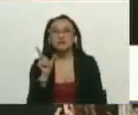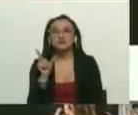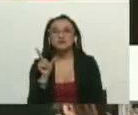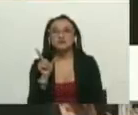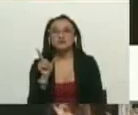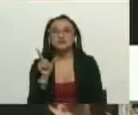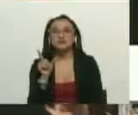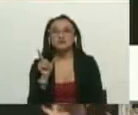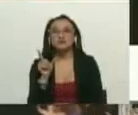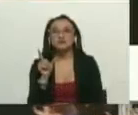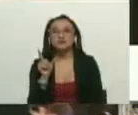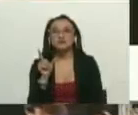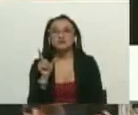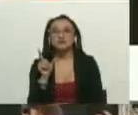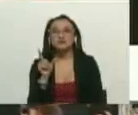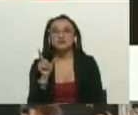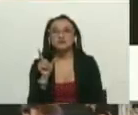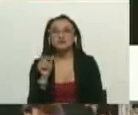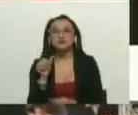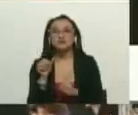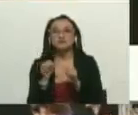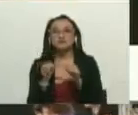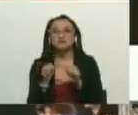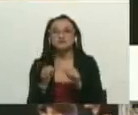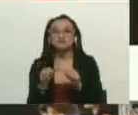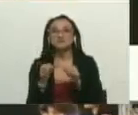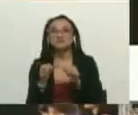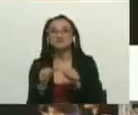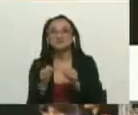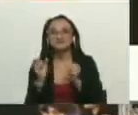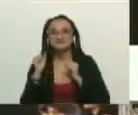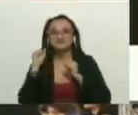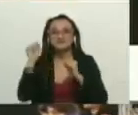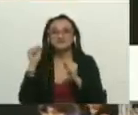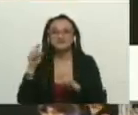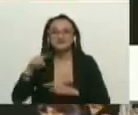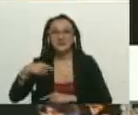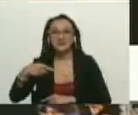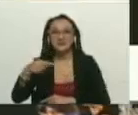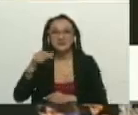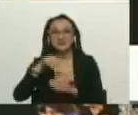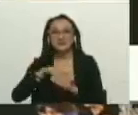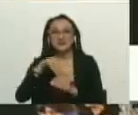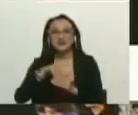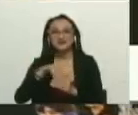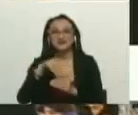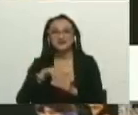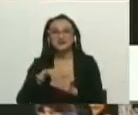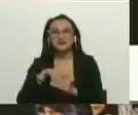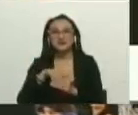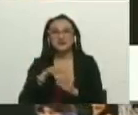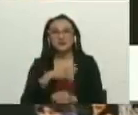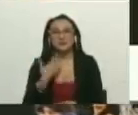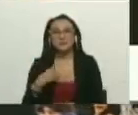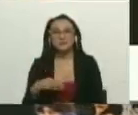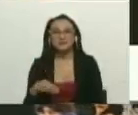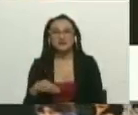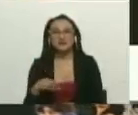Venezuela dirija y consolide el triunfo en las próximas elecciones de nuestro